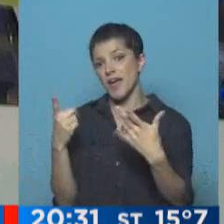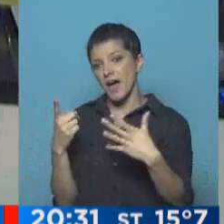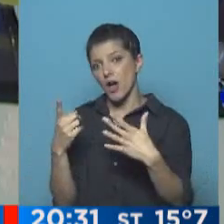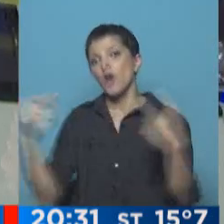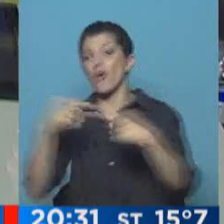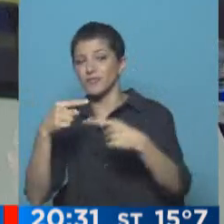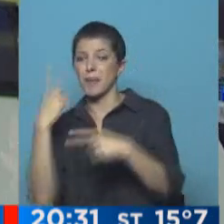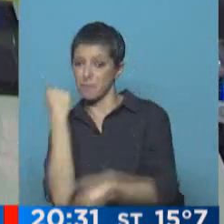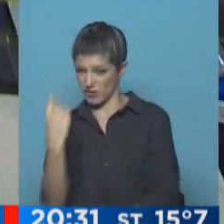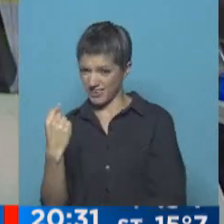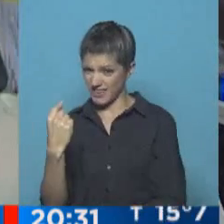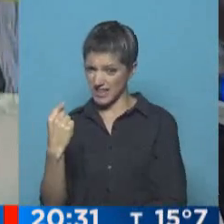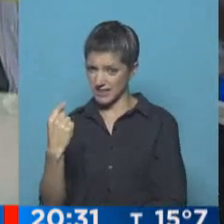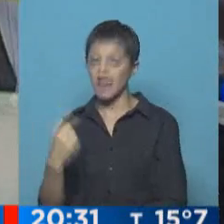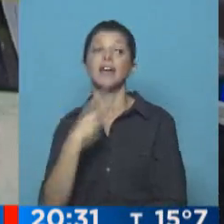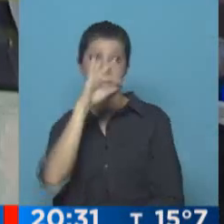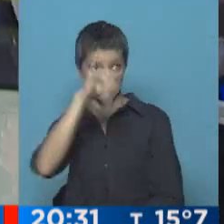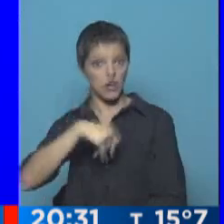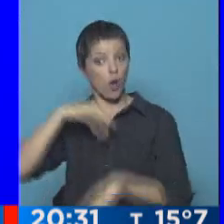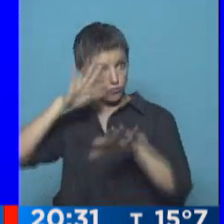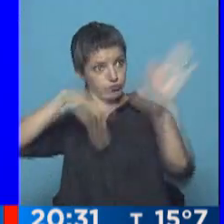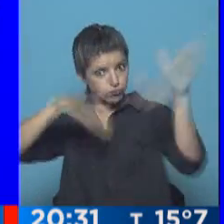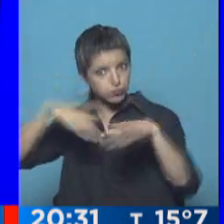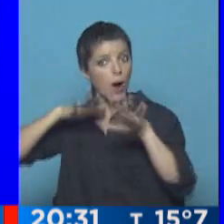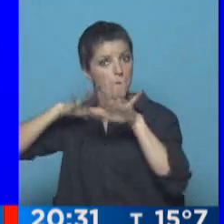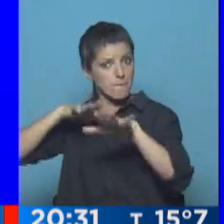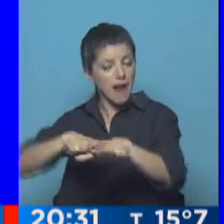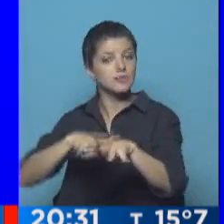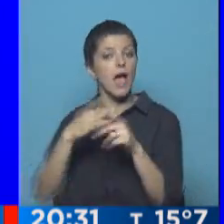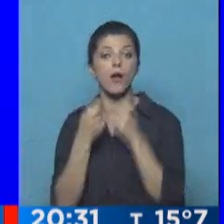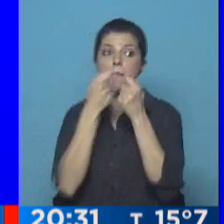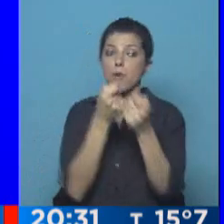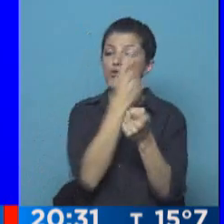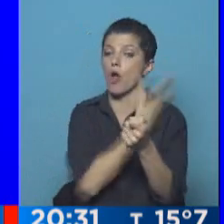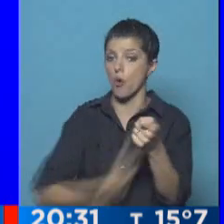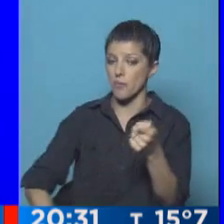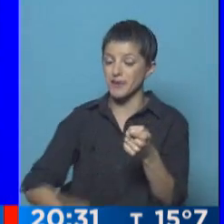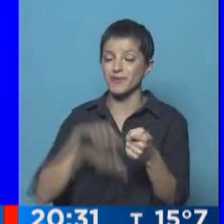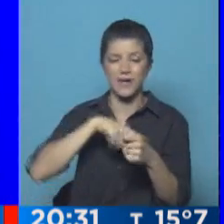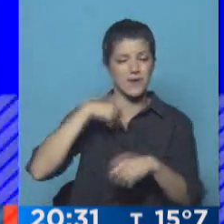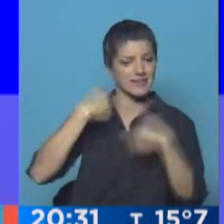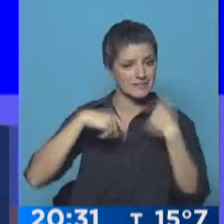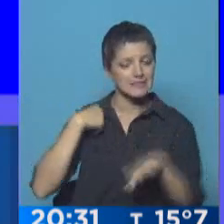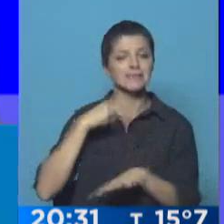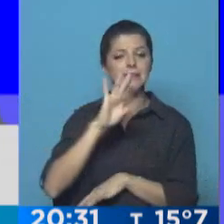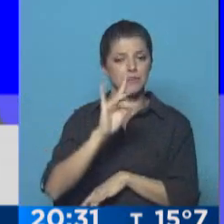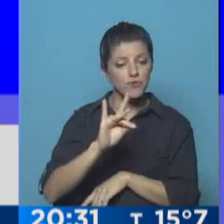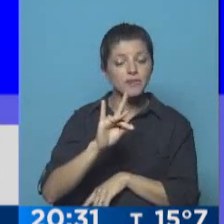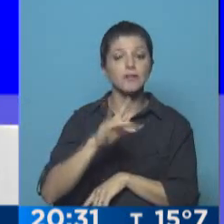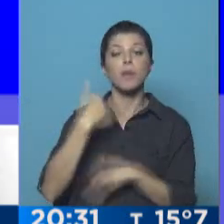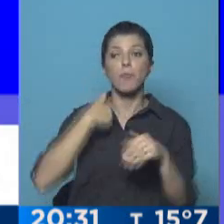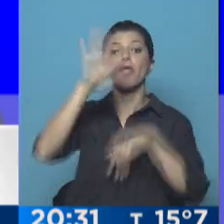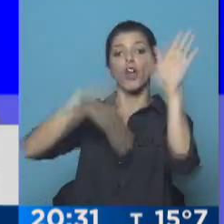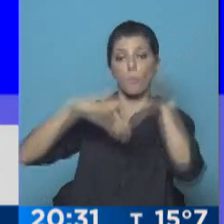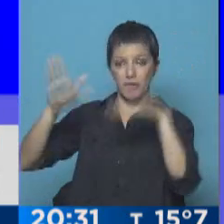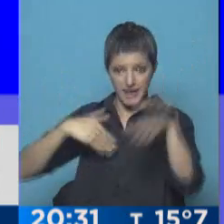a una contraprotesta, sí, digamos así. A una inmensa marcha en su apoyo de un gobierno muy debilitado que está teniendo serias dificultades para convocar a sus